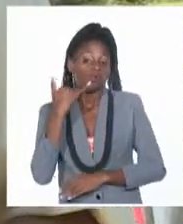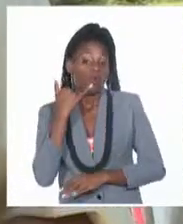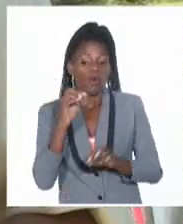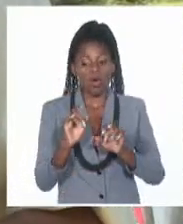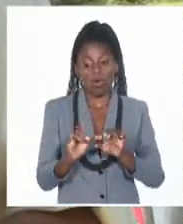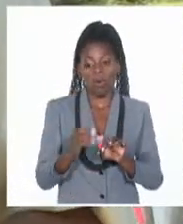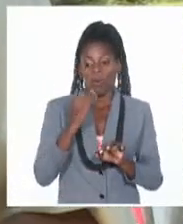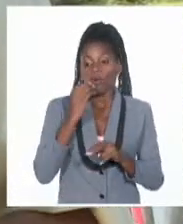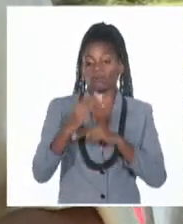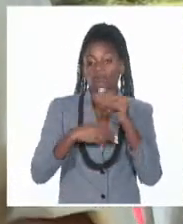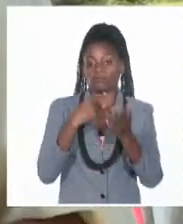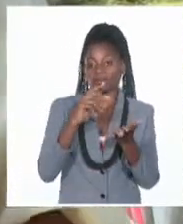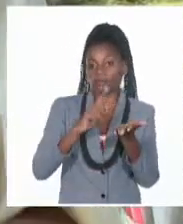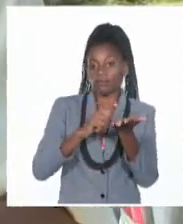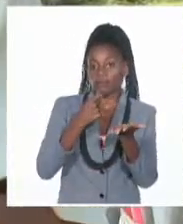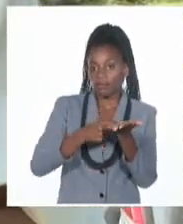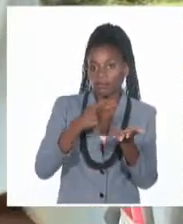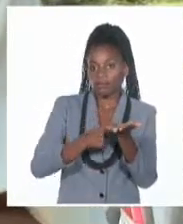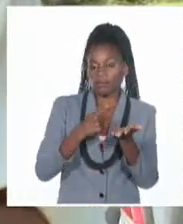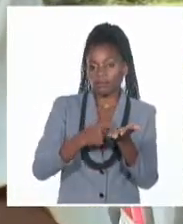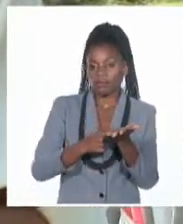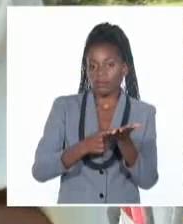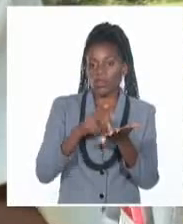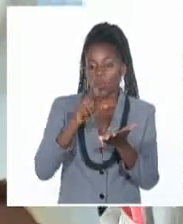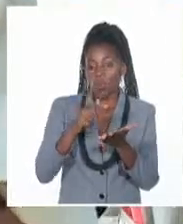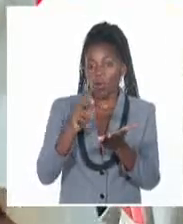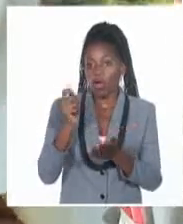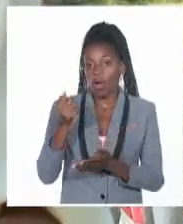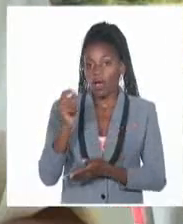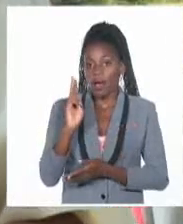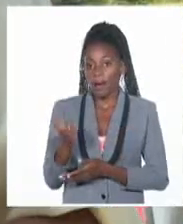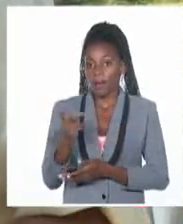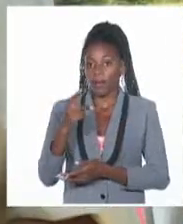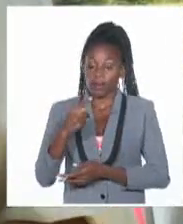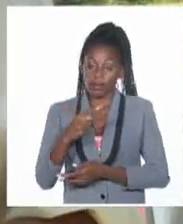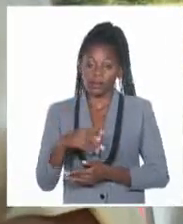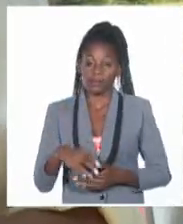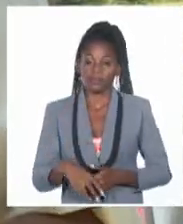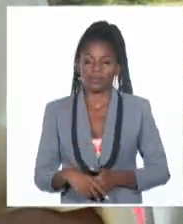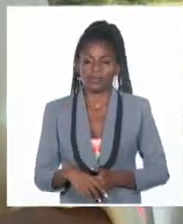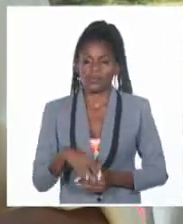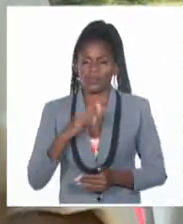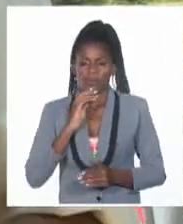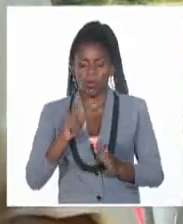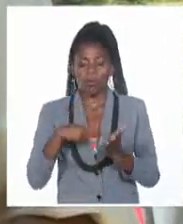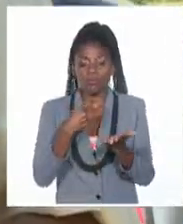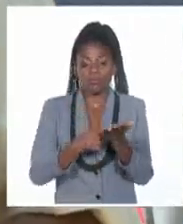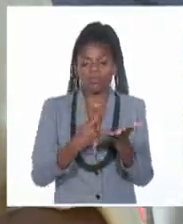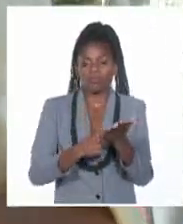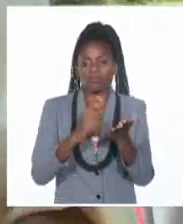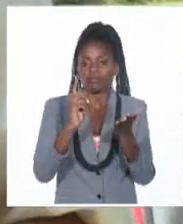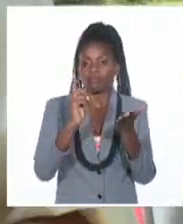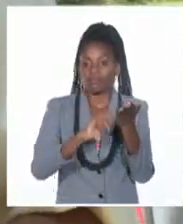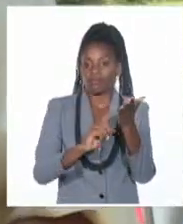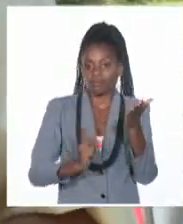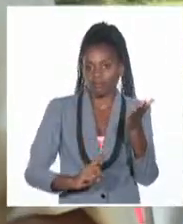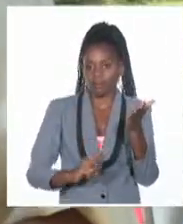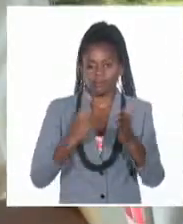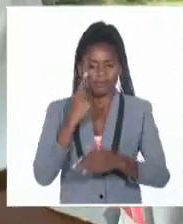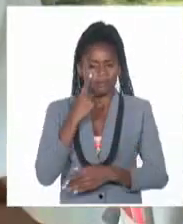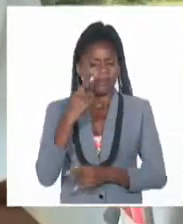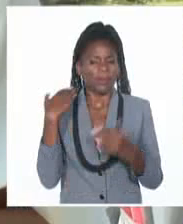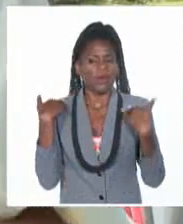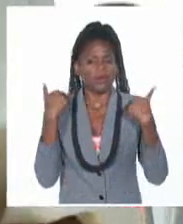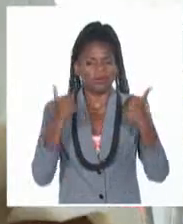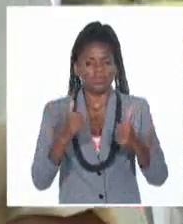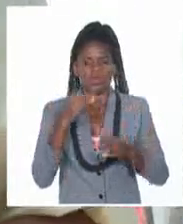para realizar el pago a través de las plataformas digitales, el pago de su factura de electricidad. Veamos lo que nos dijo